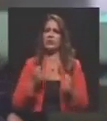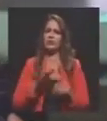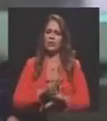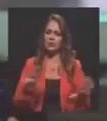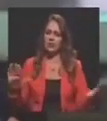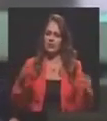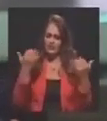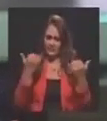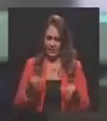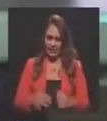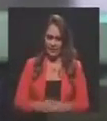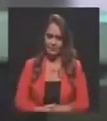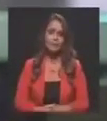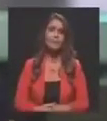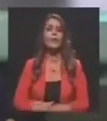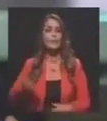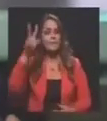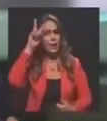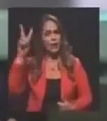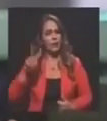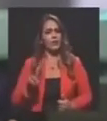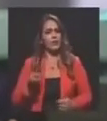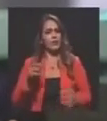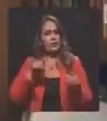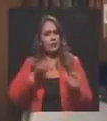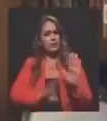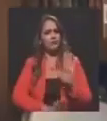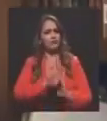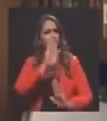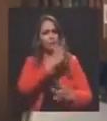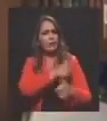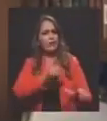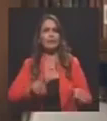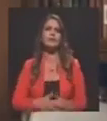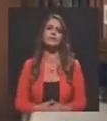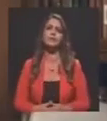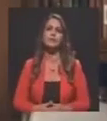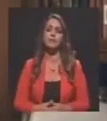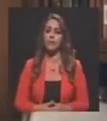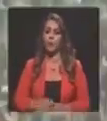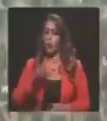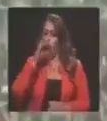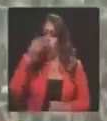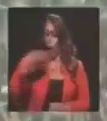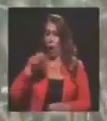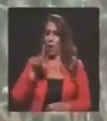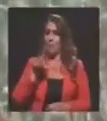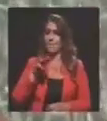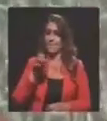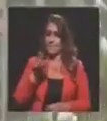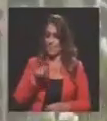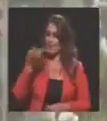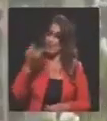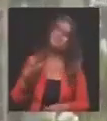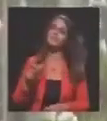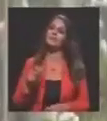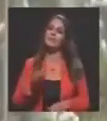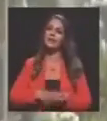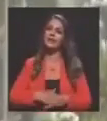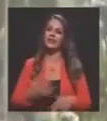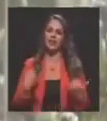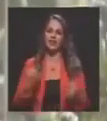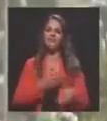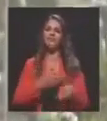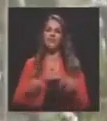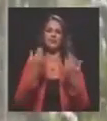pueblo venezolano. Venezuela se merece libertad. Para el canciller colombiano Carlos Holmes Trujillo, el régimen de Nicolás Maduro tiene